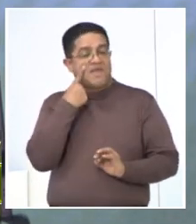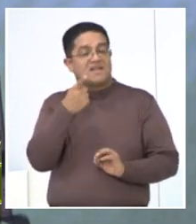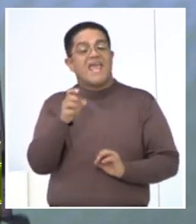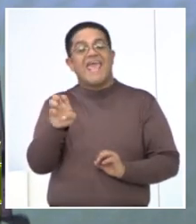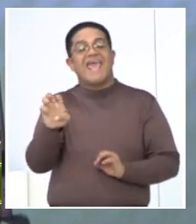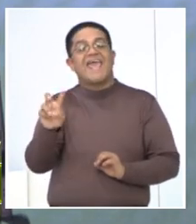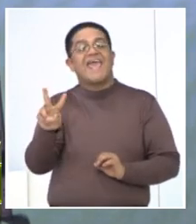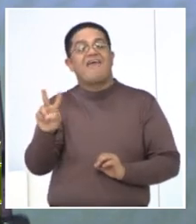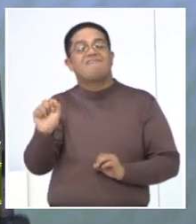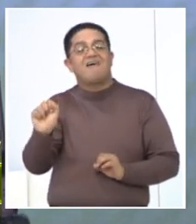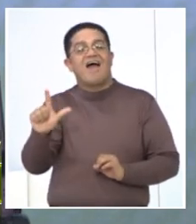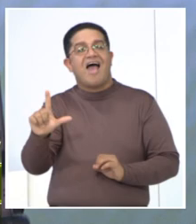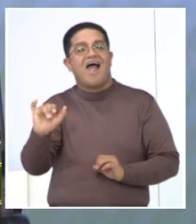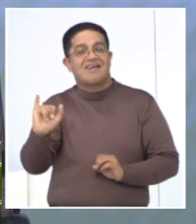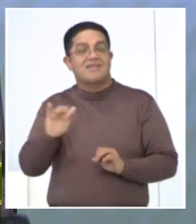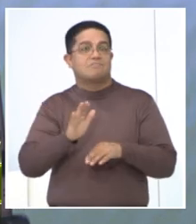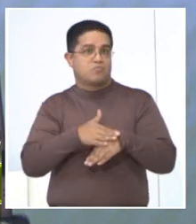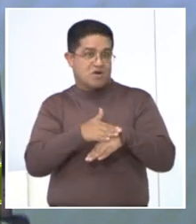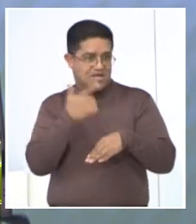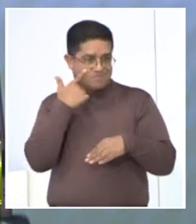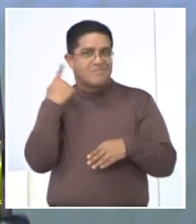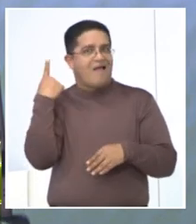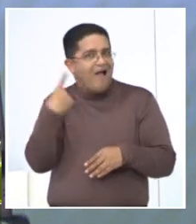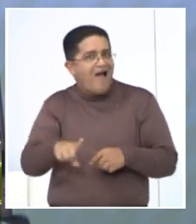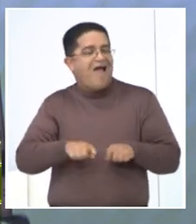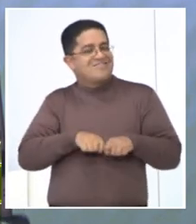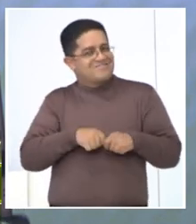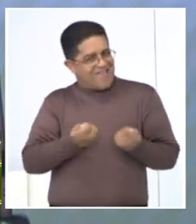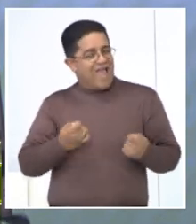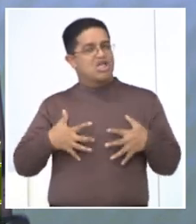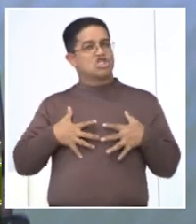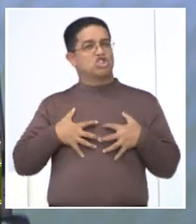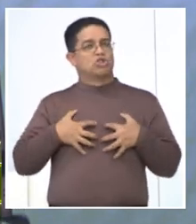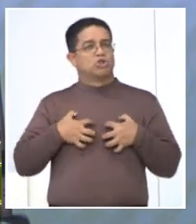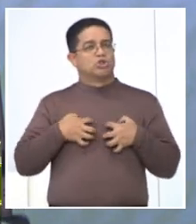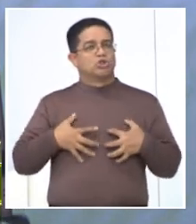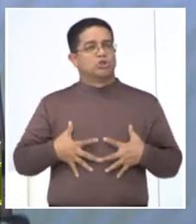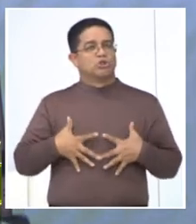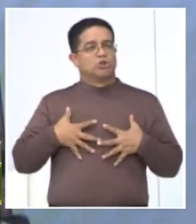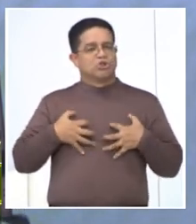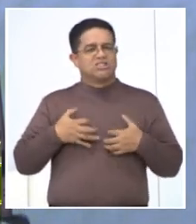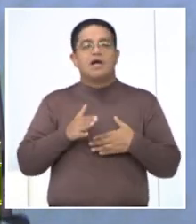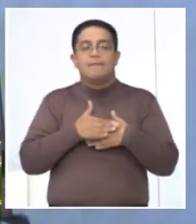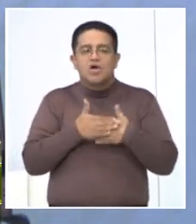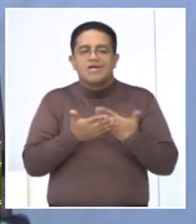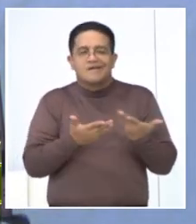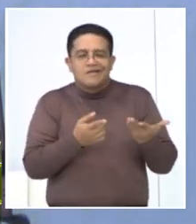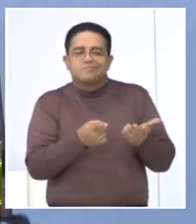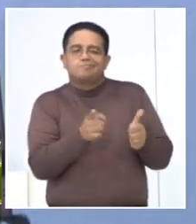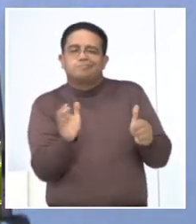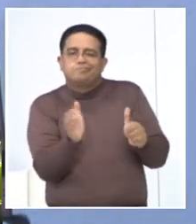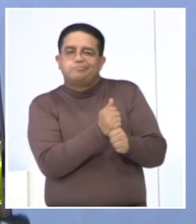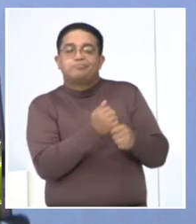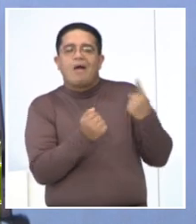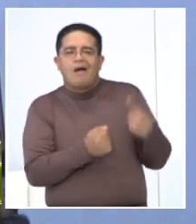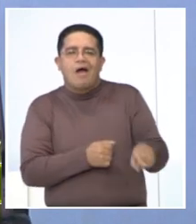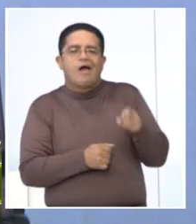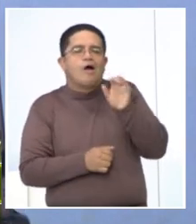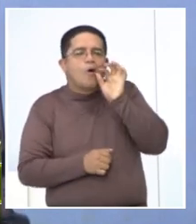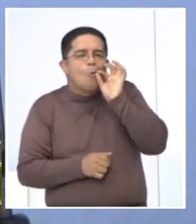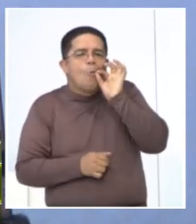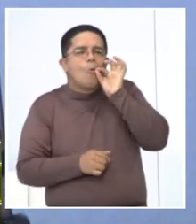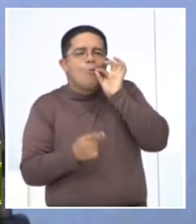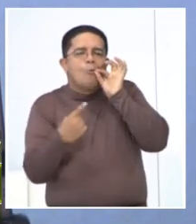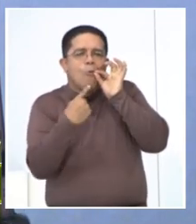Evali porque es un daño pulmonar que presenta un paciente con un consumo irracional y constante de cigarrillos